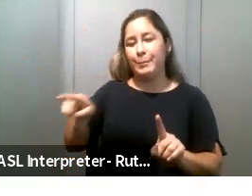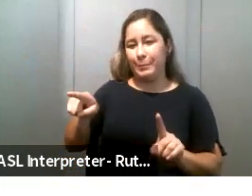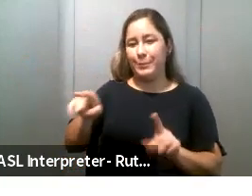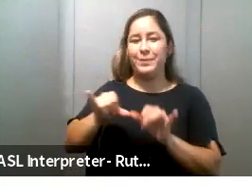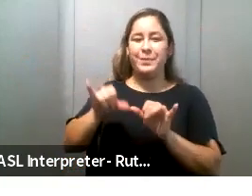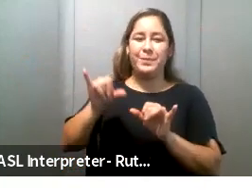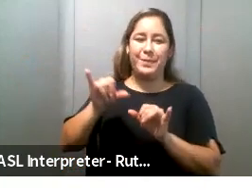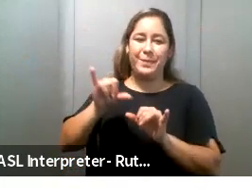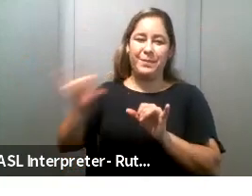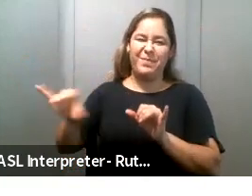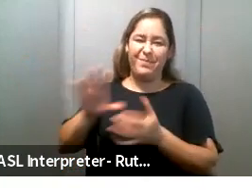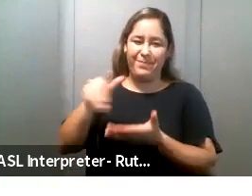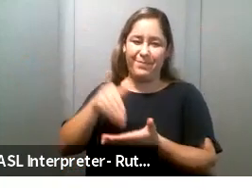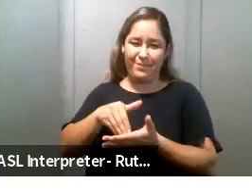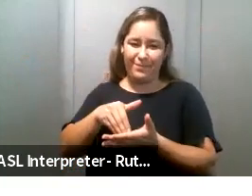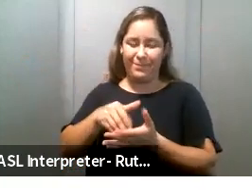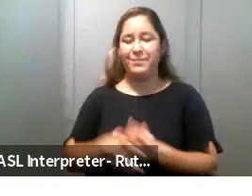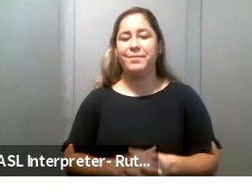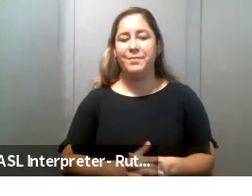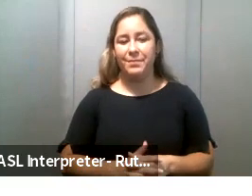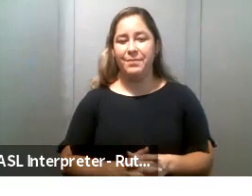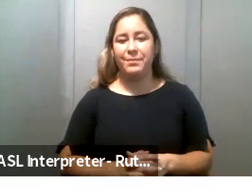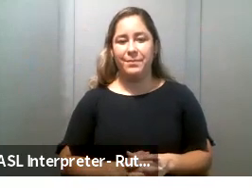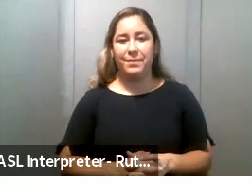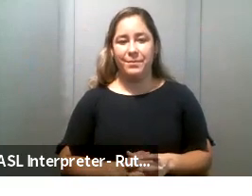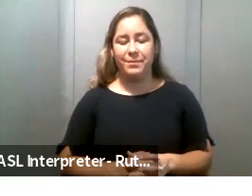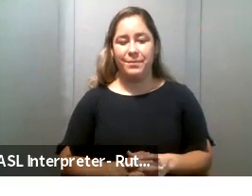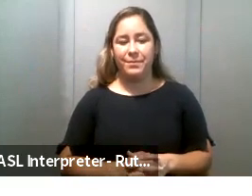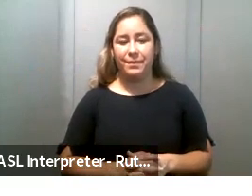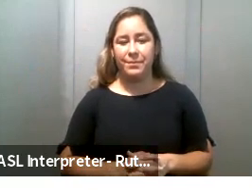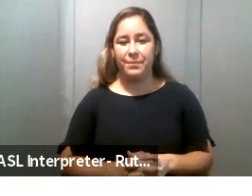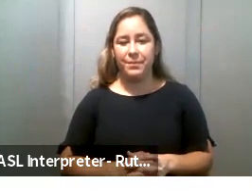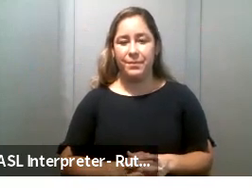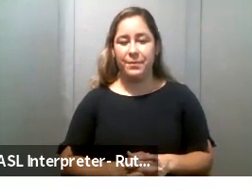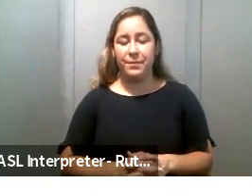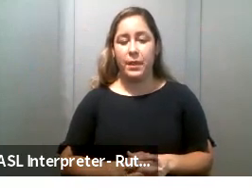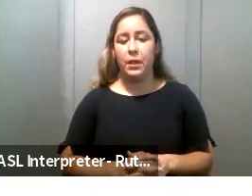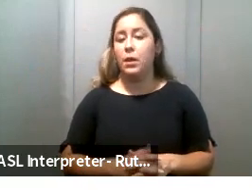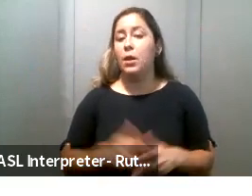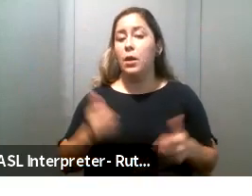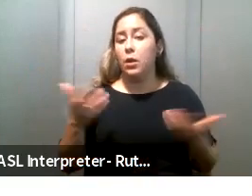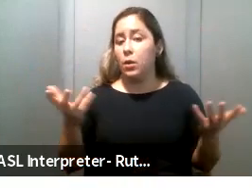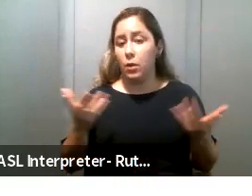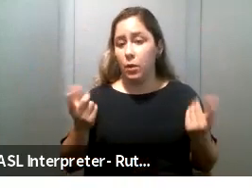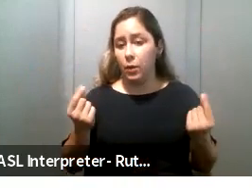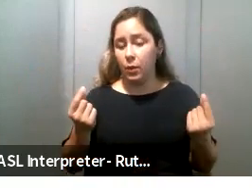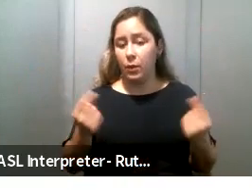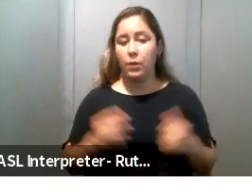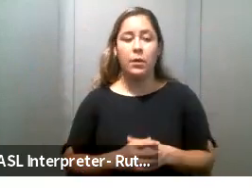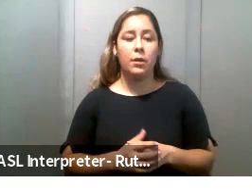que la mayoría de centros de detención de inmigración son